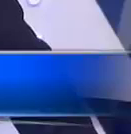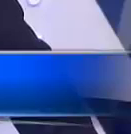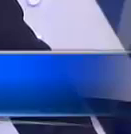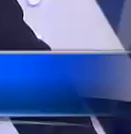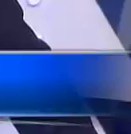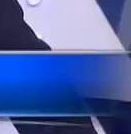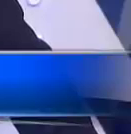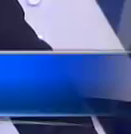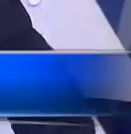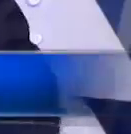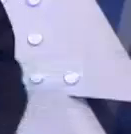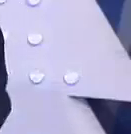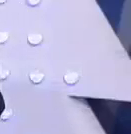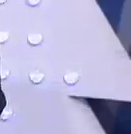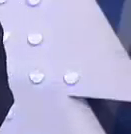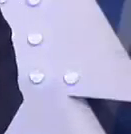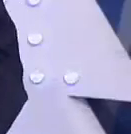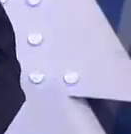Detalles.